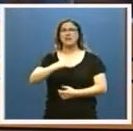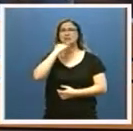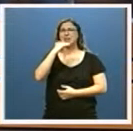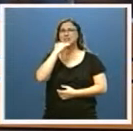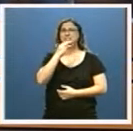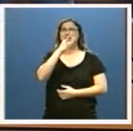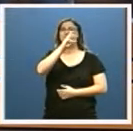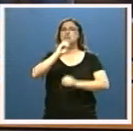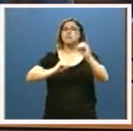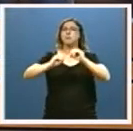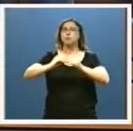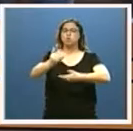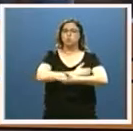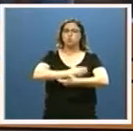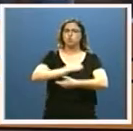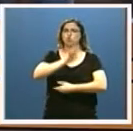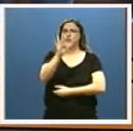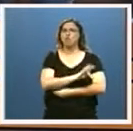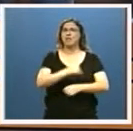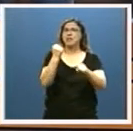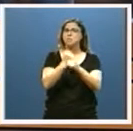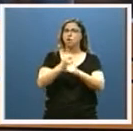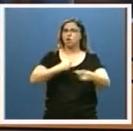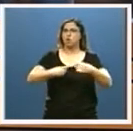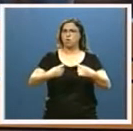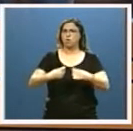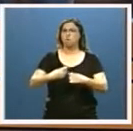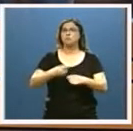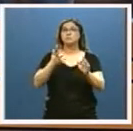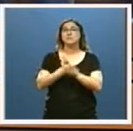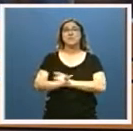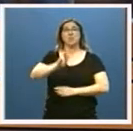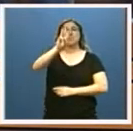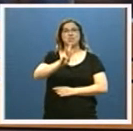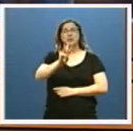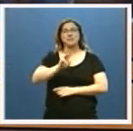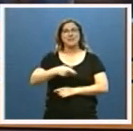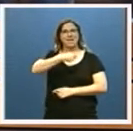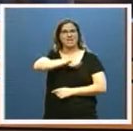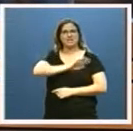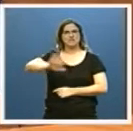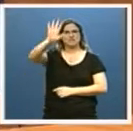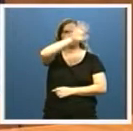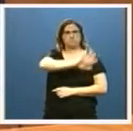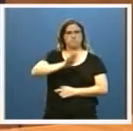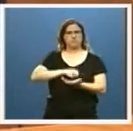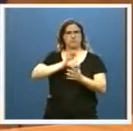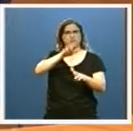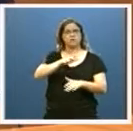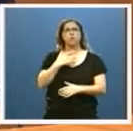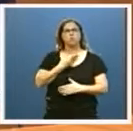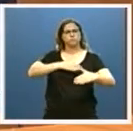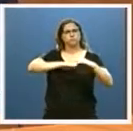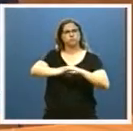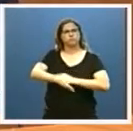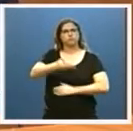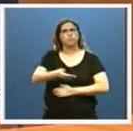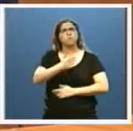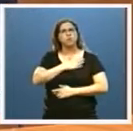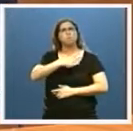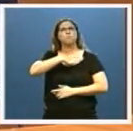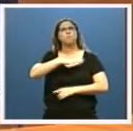de sus cifras de negocio y su empleo es la tercera en volumen de producción en españa tiene un claro carácter inversor y amplias